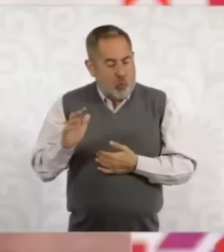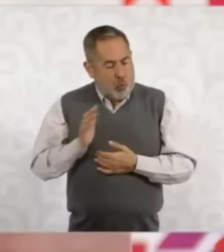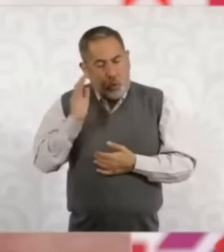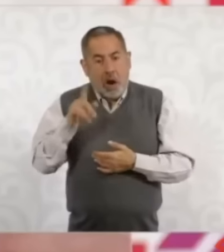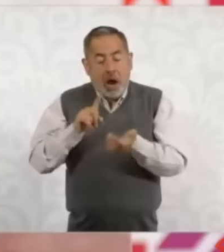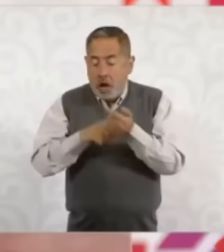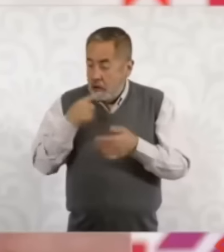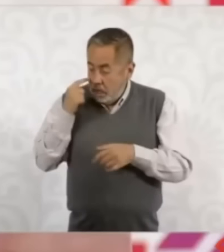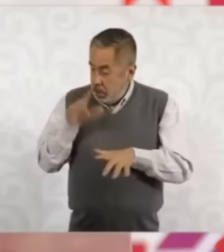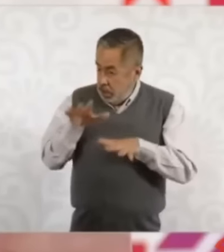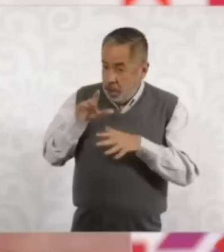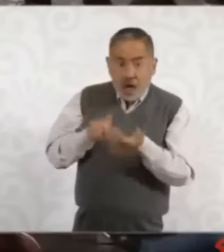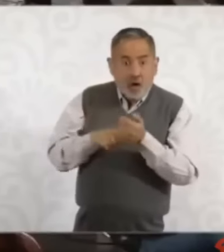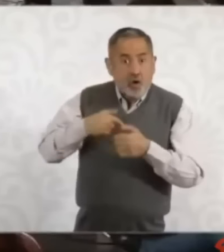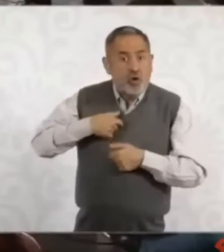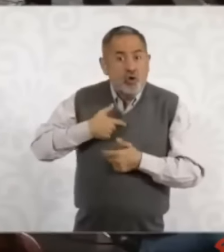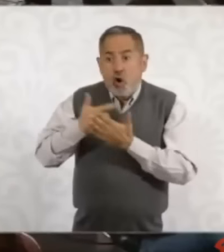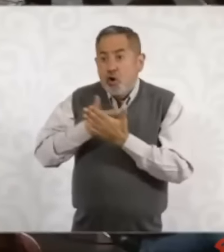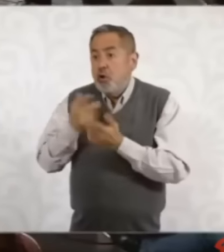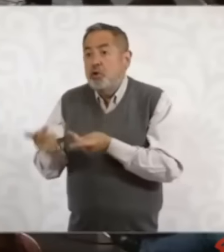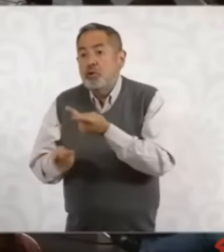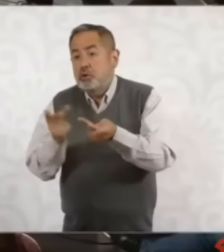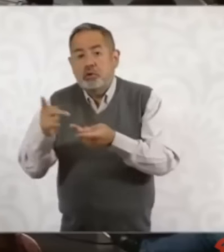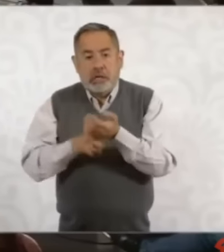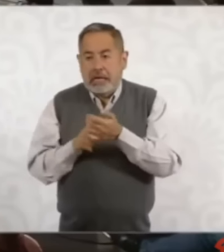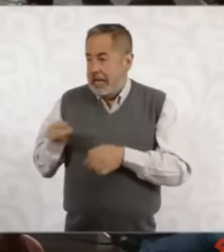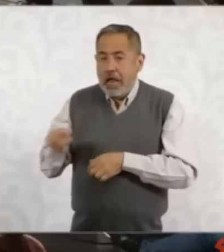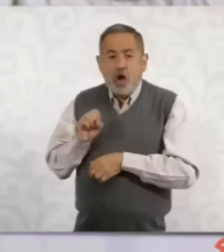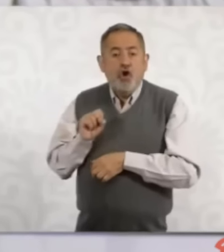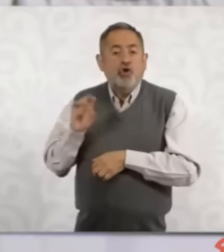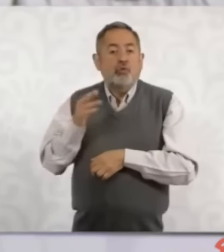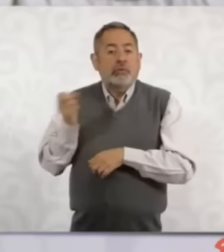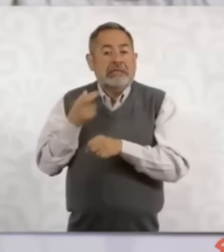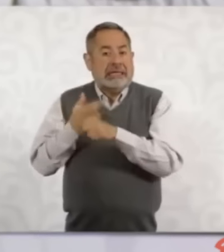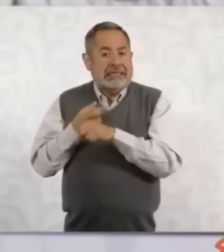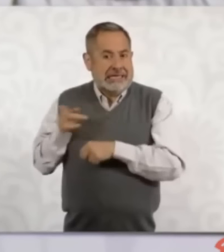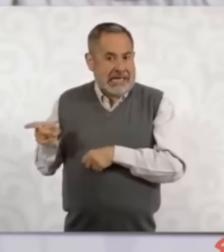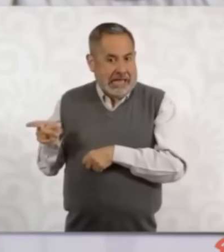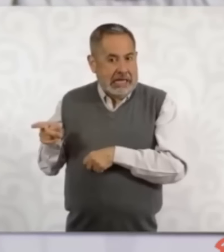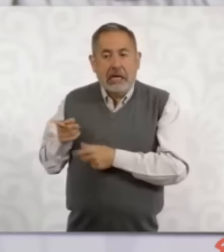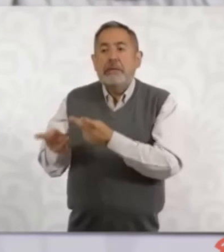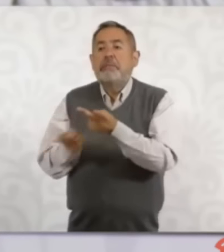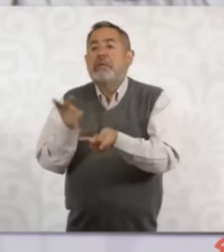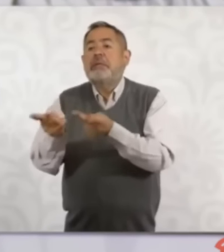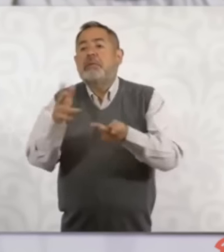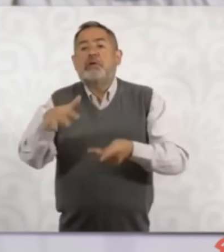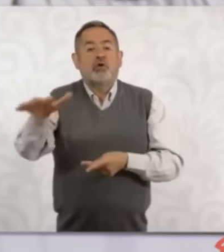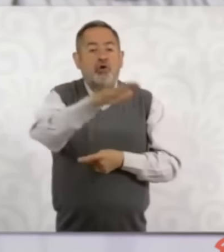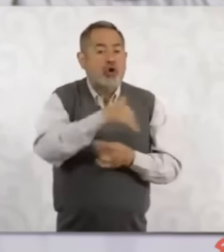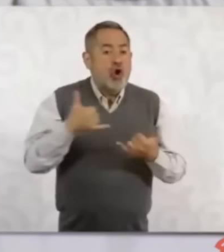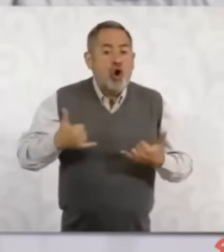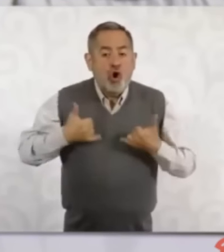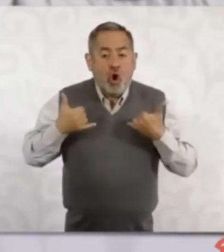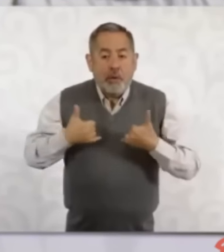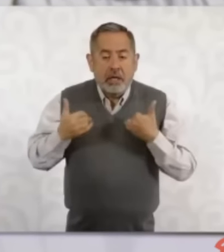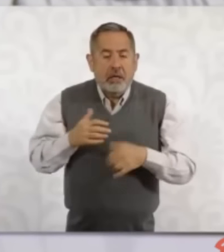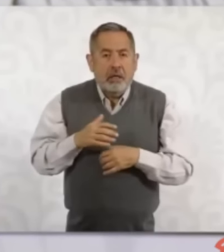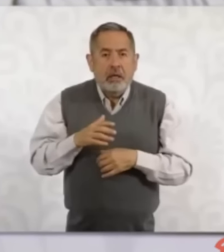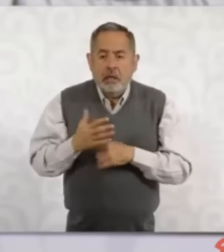impactó muchísimo en una encuesta que hizo la Subsecretaría de Educación Superior, que los jóvenes lo usan como